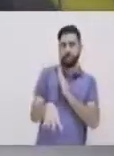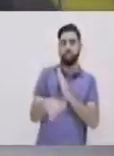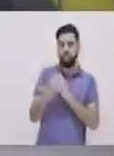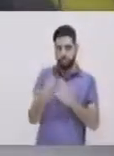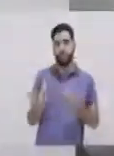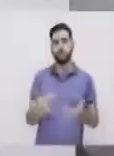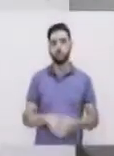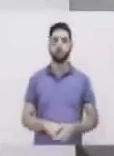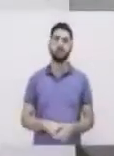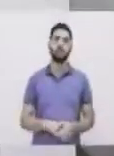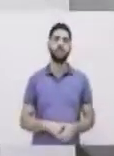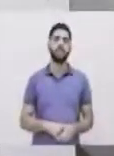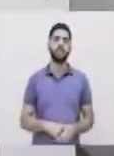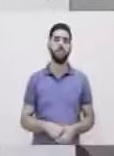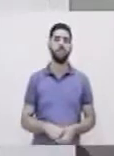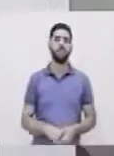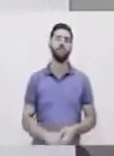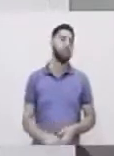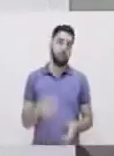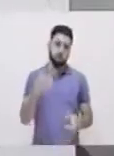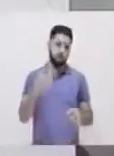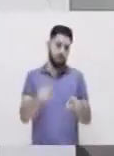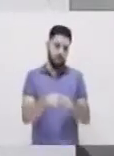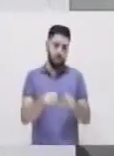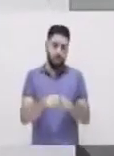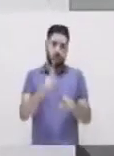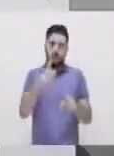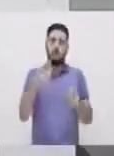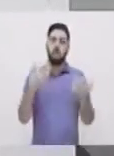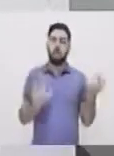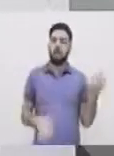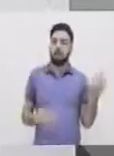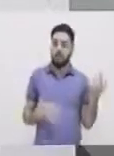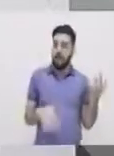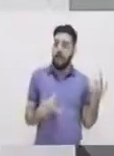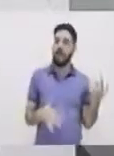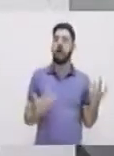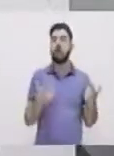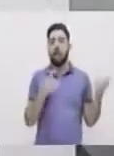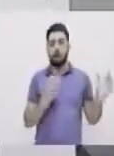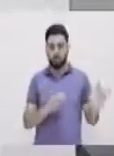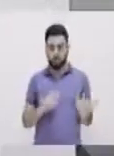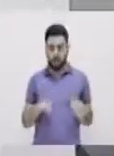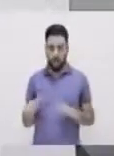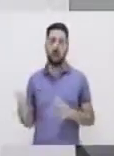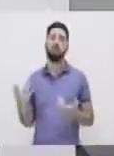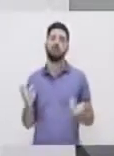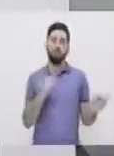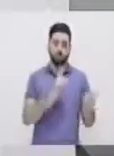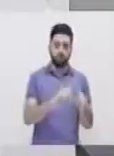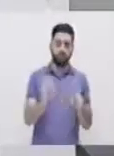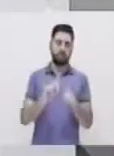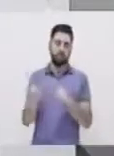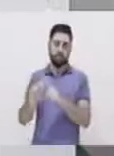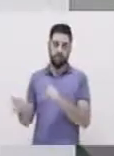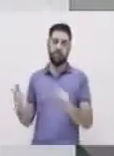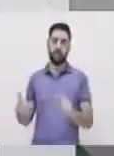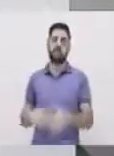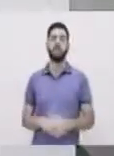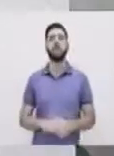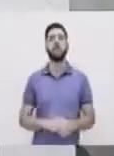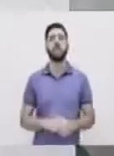alguien decía, la buena amiga se convirtió en la guitarra, ¿verdad? La guitarra se convirtió en una buena amiga en este tiempo, ¿verdad?